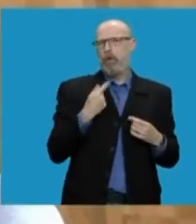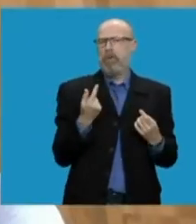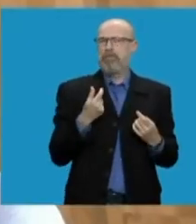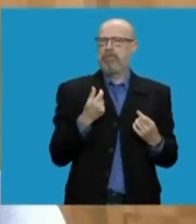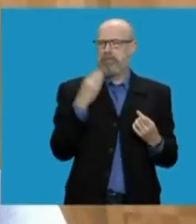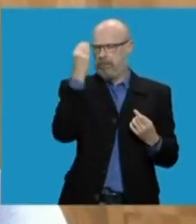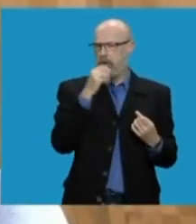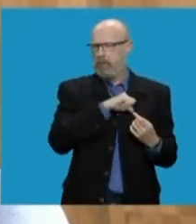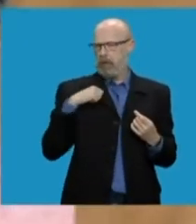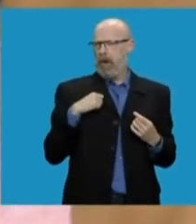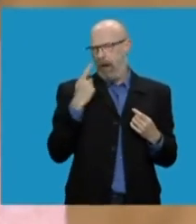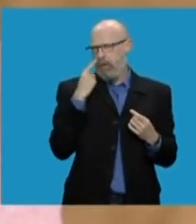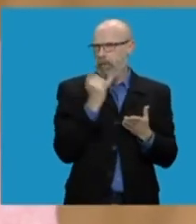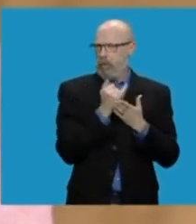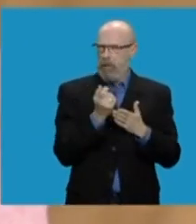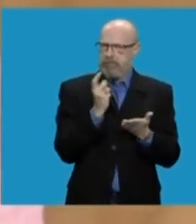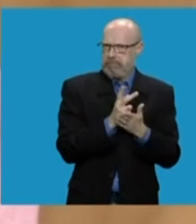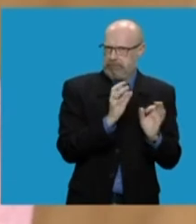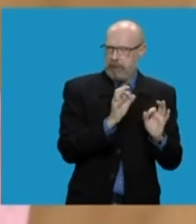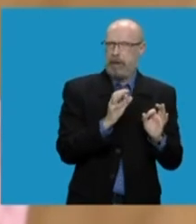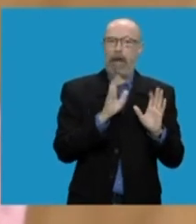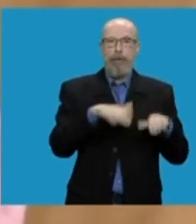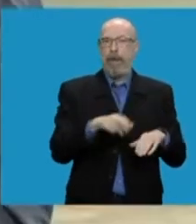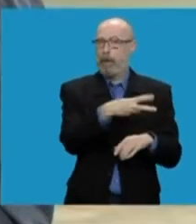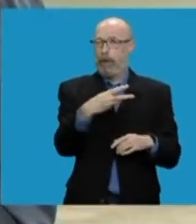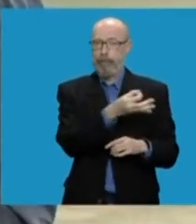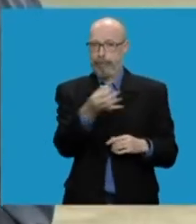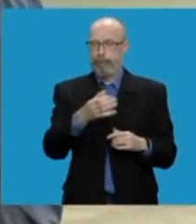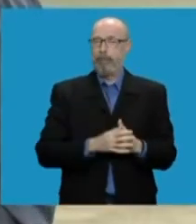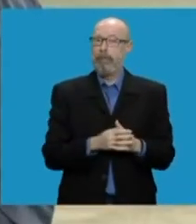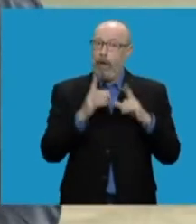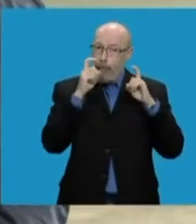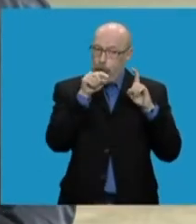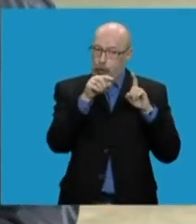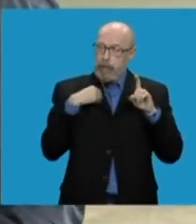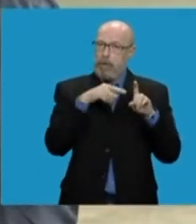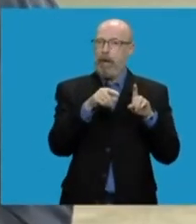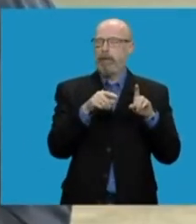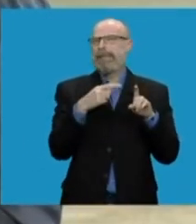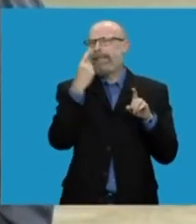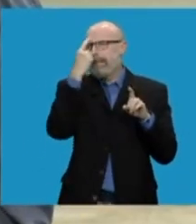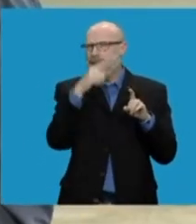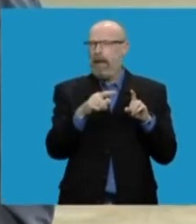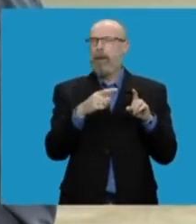día y bueno, pues me salió redonda. Son de esas fotos que sabes